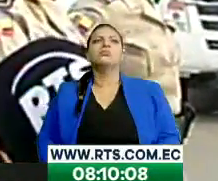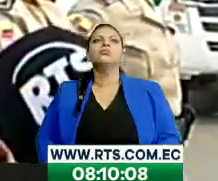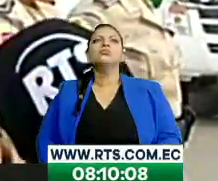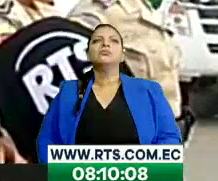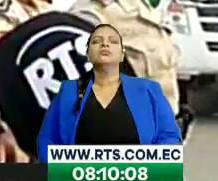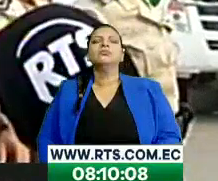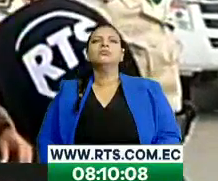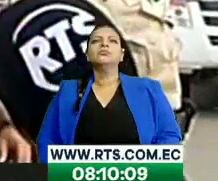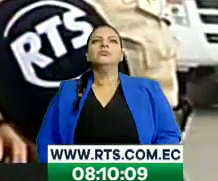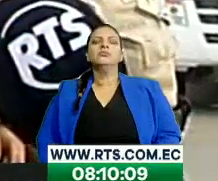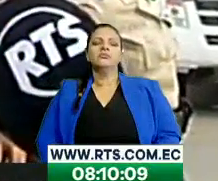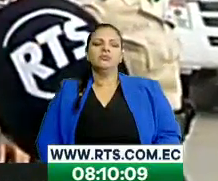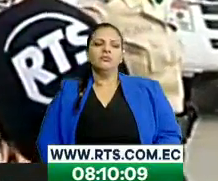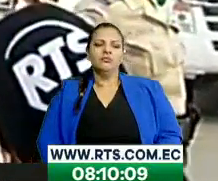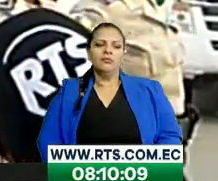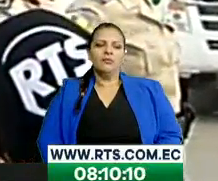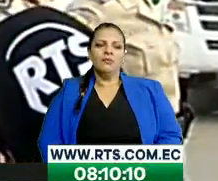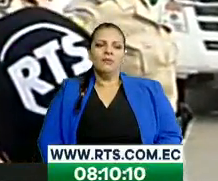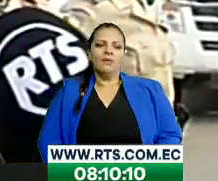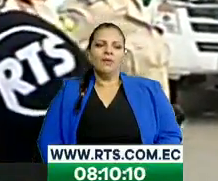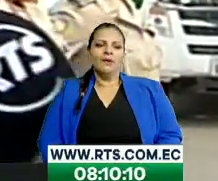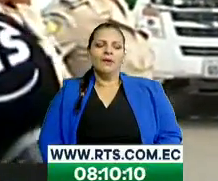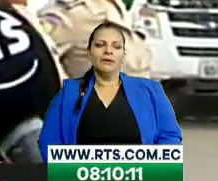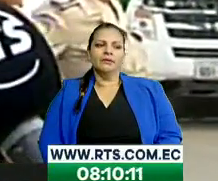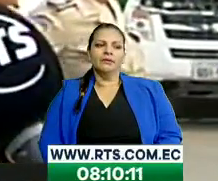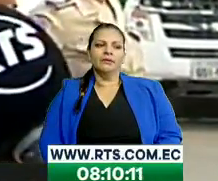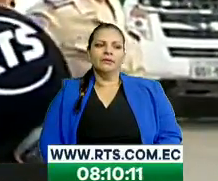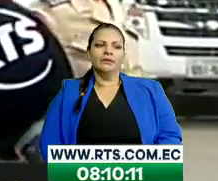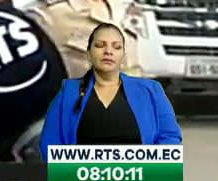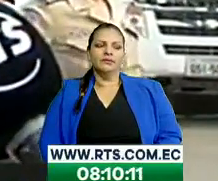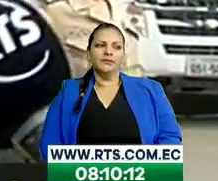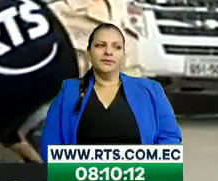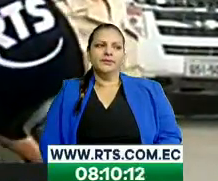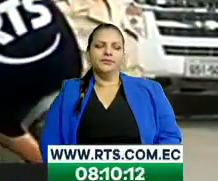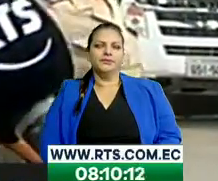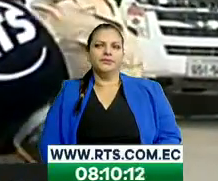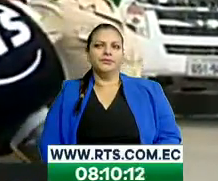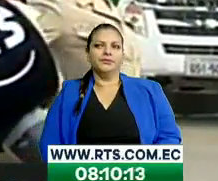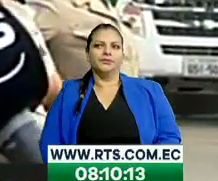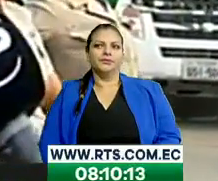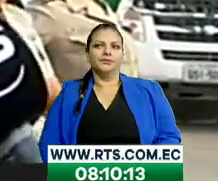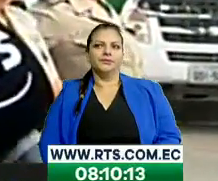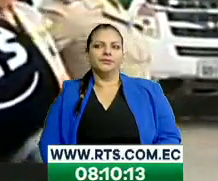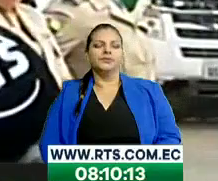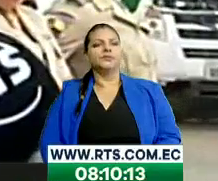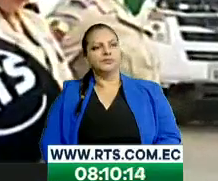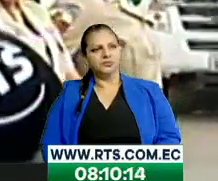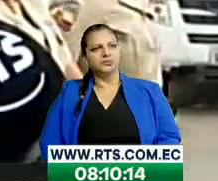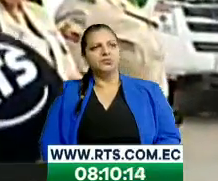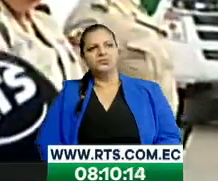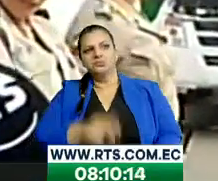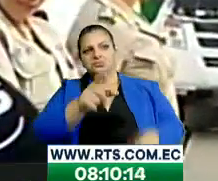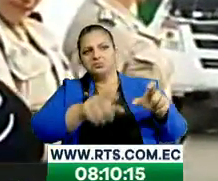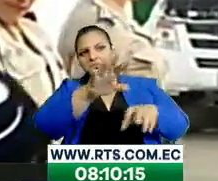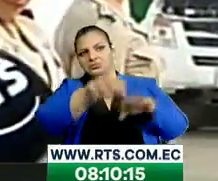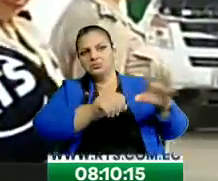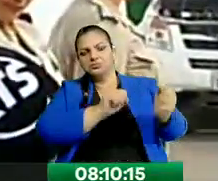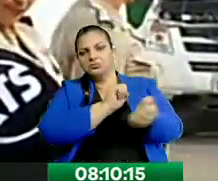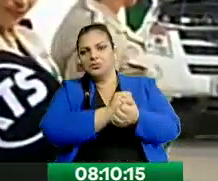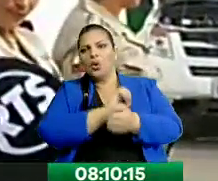detectar personas que podrían ser llamados por la justicia. No tenemos todavía resultados,